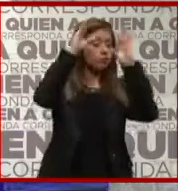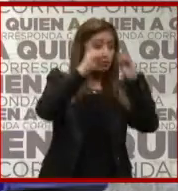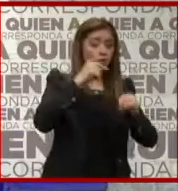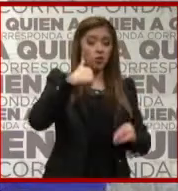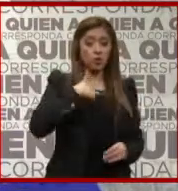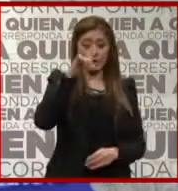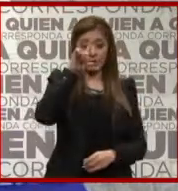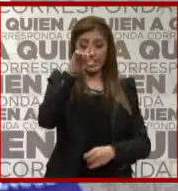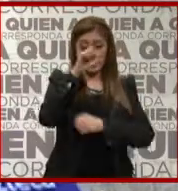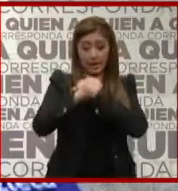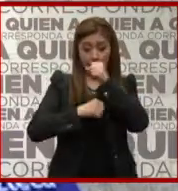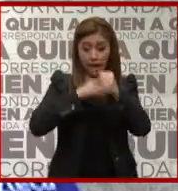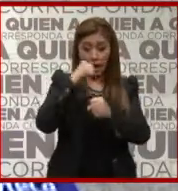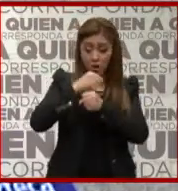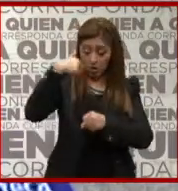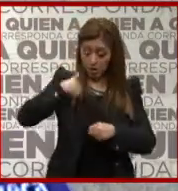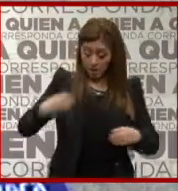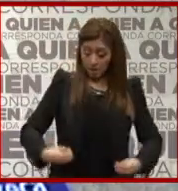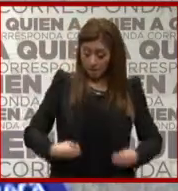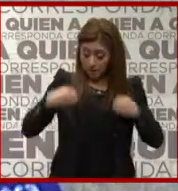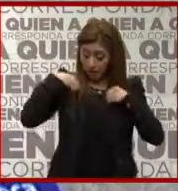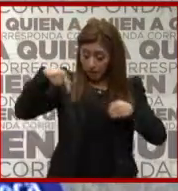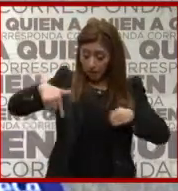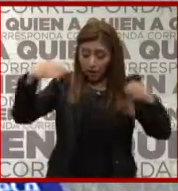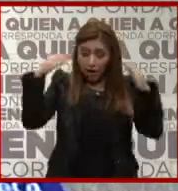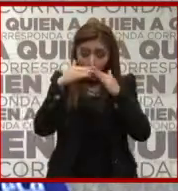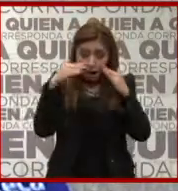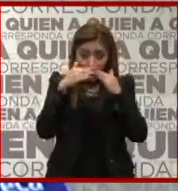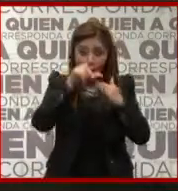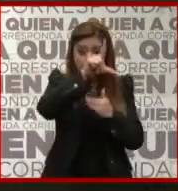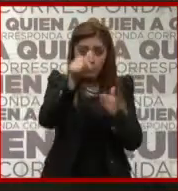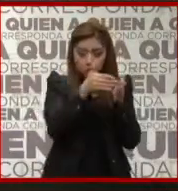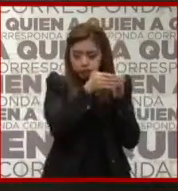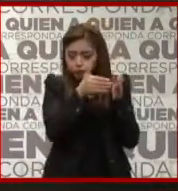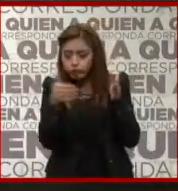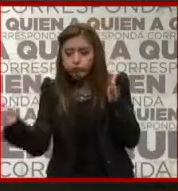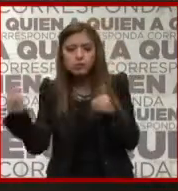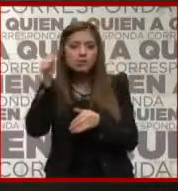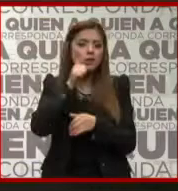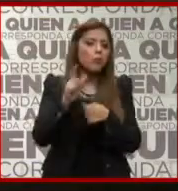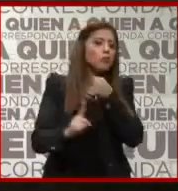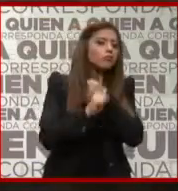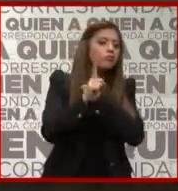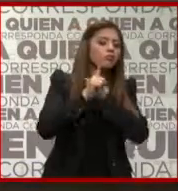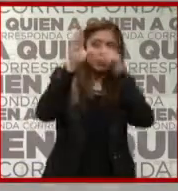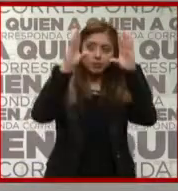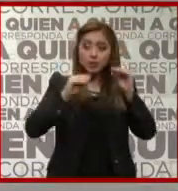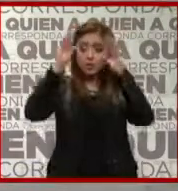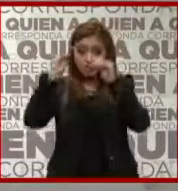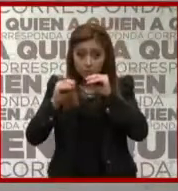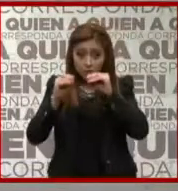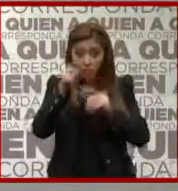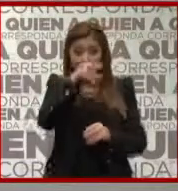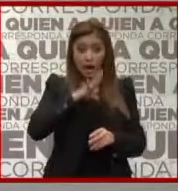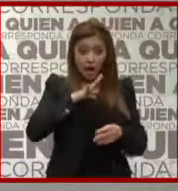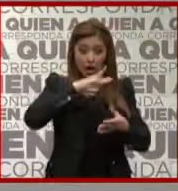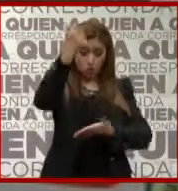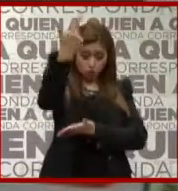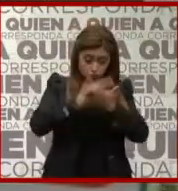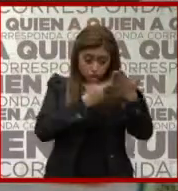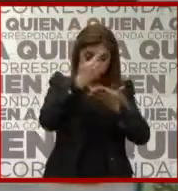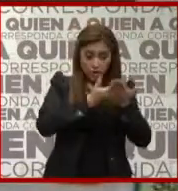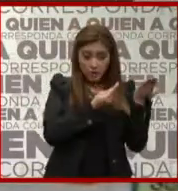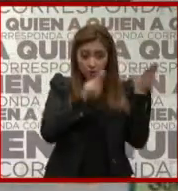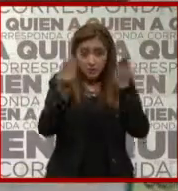de estar habitando aquí en mi domicilio y desde ese tiempo hemos tenido muchísimas fallas. Ante esta situación se hicieron varios reportes en la